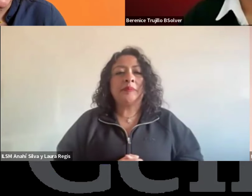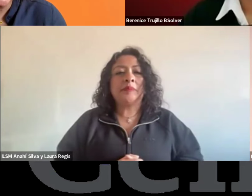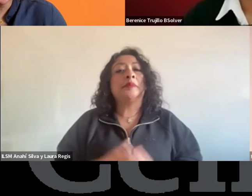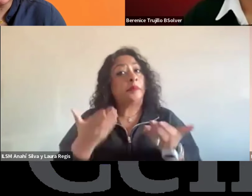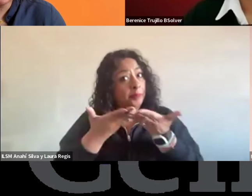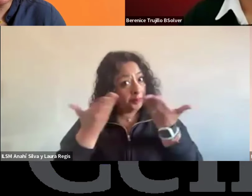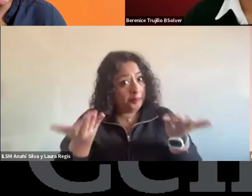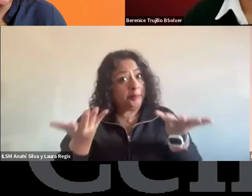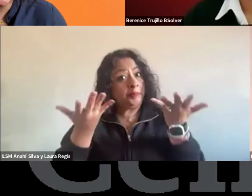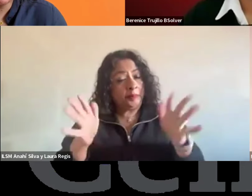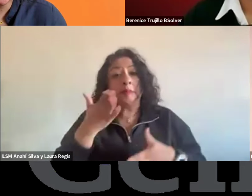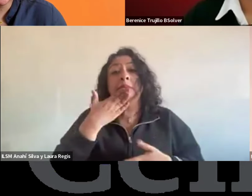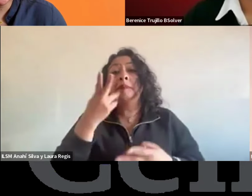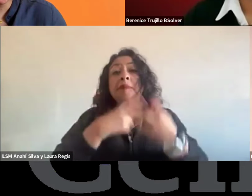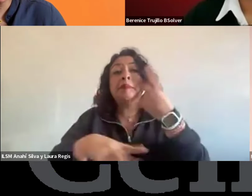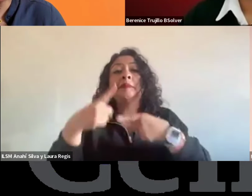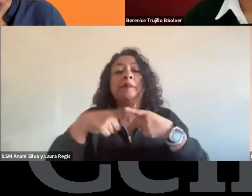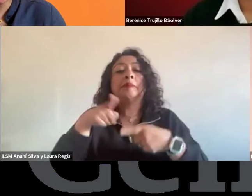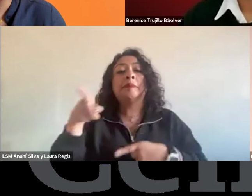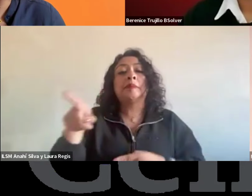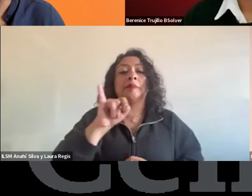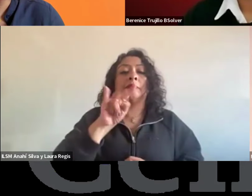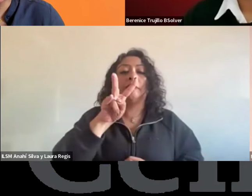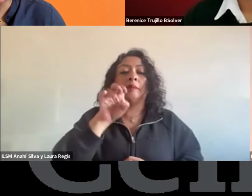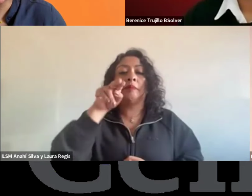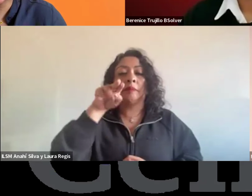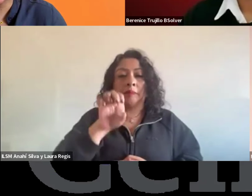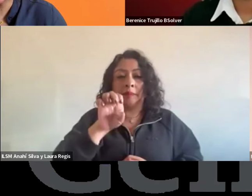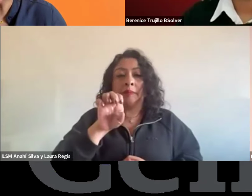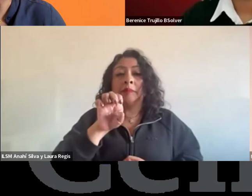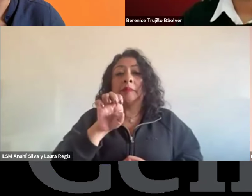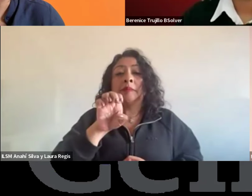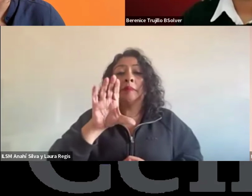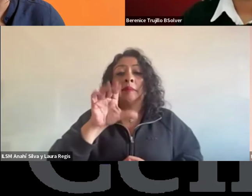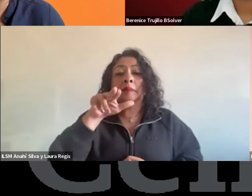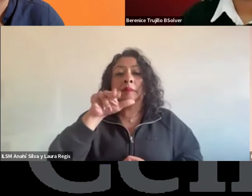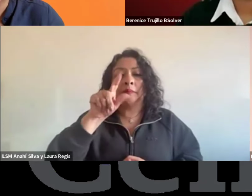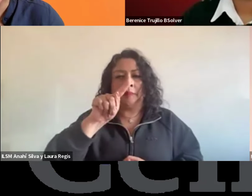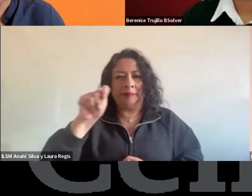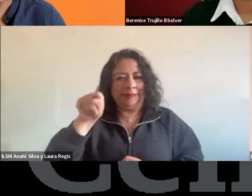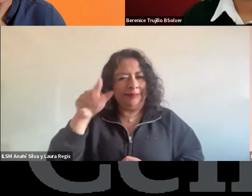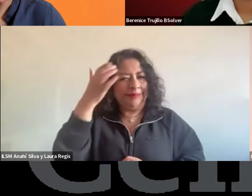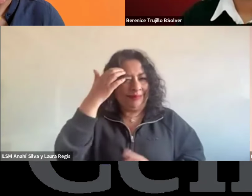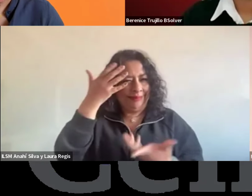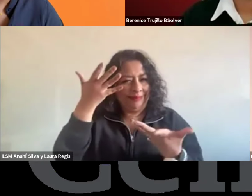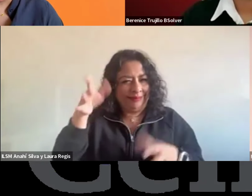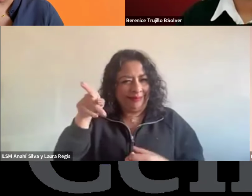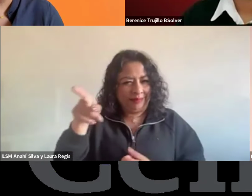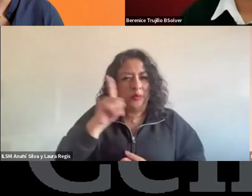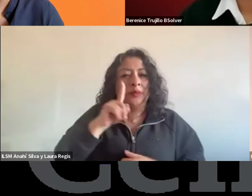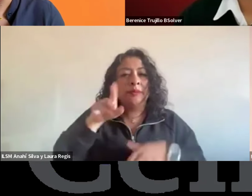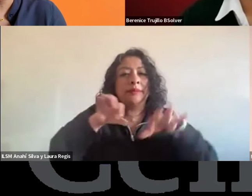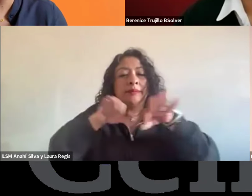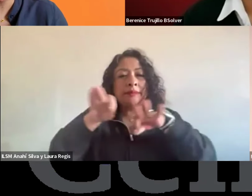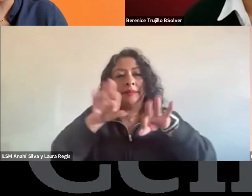y ahora sí, le doy la bienvenida a mi colega Ivonne Canet. Ella, si ya ustedes la conocen,